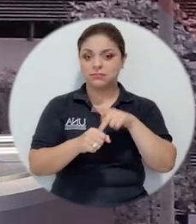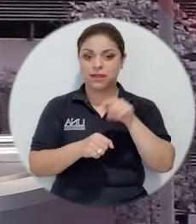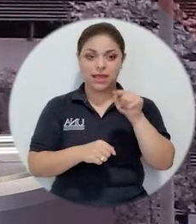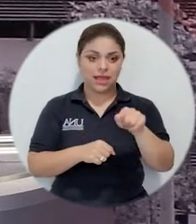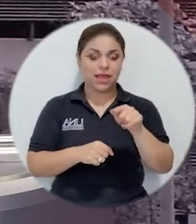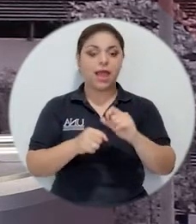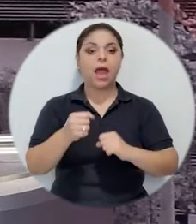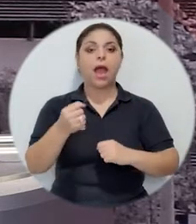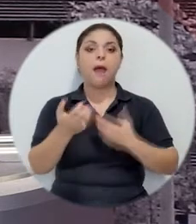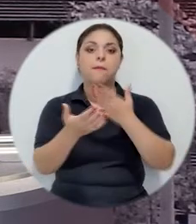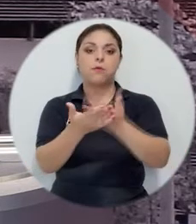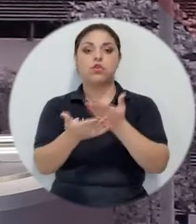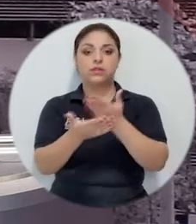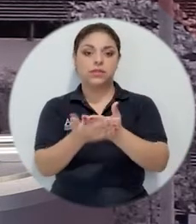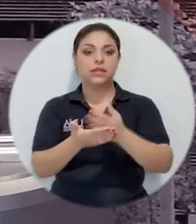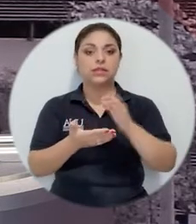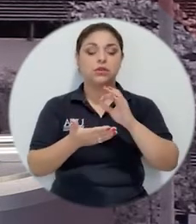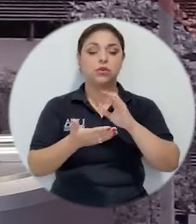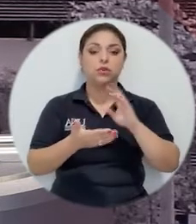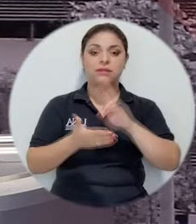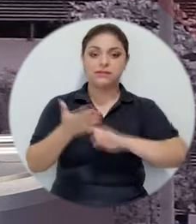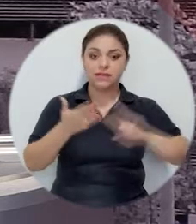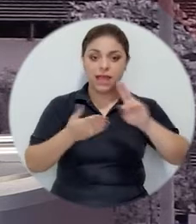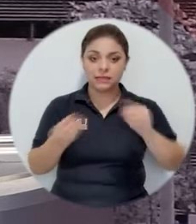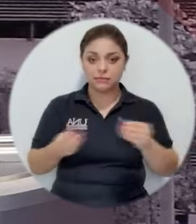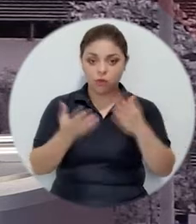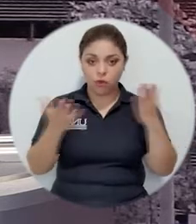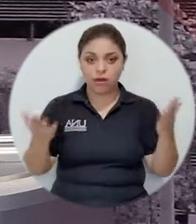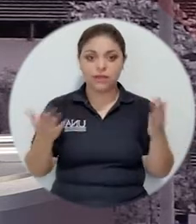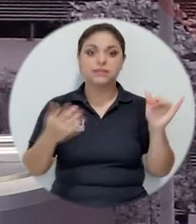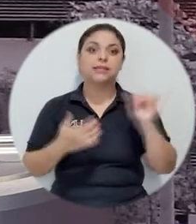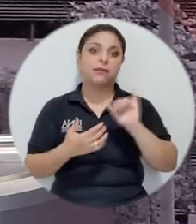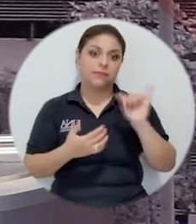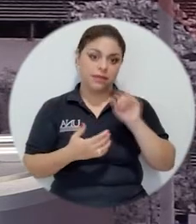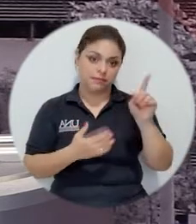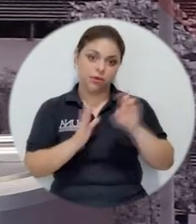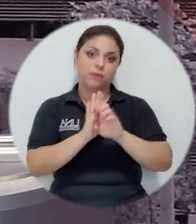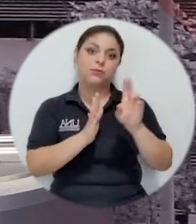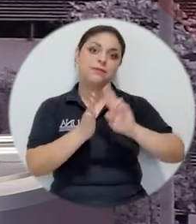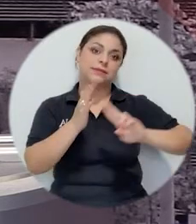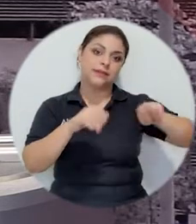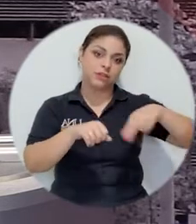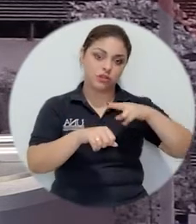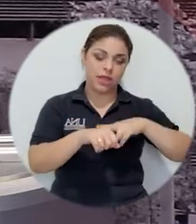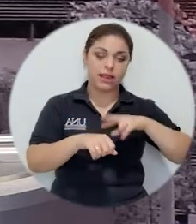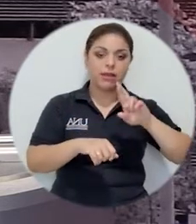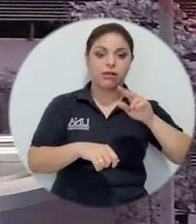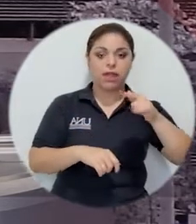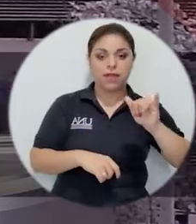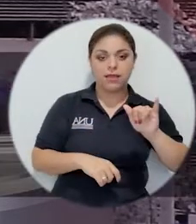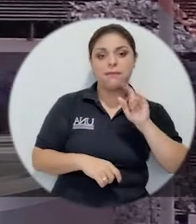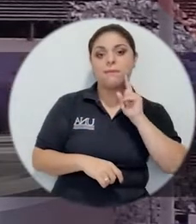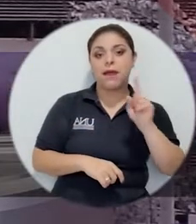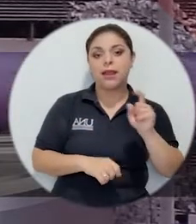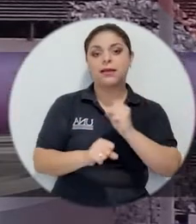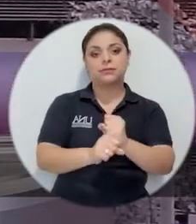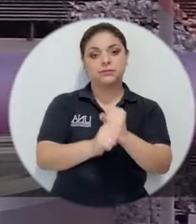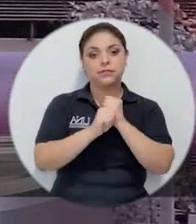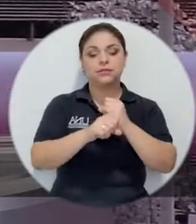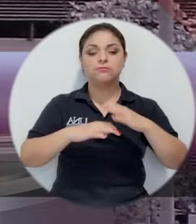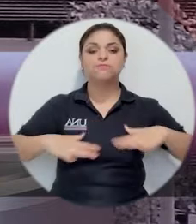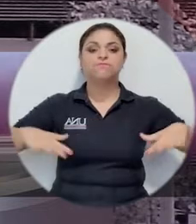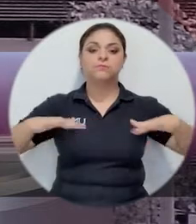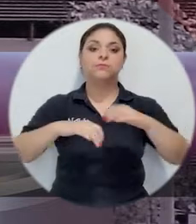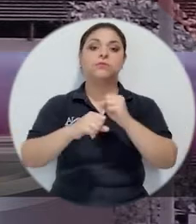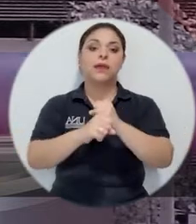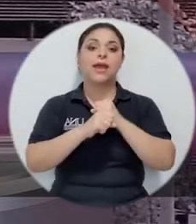ella. El aporte de las universidades públicas en escuelas como la Escuela de RI de la Universidad Nacional es muy importante, para pues